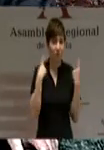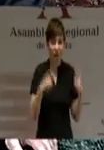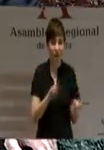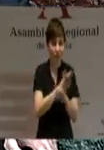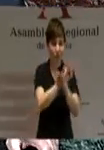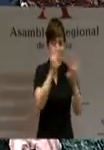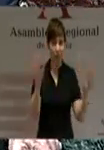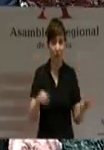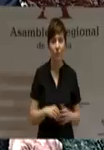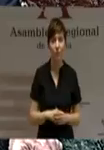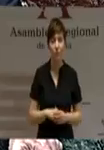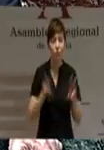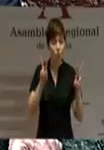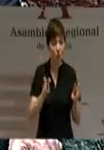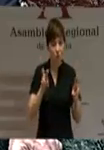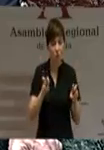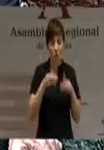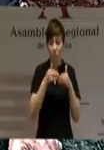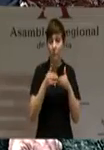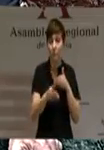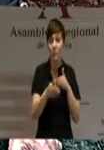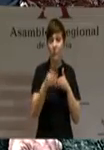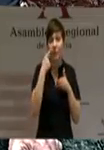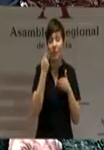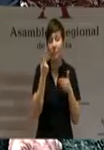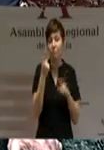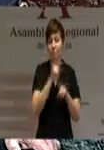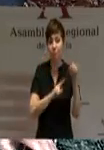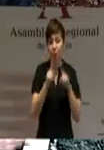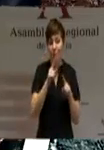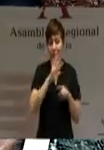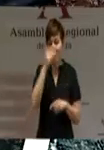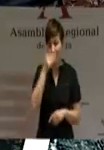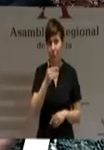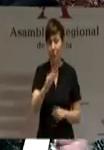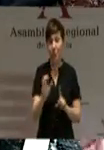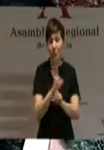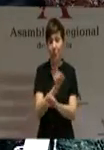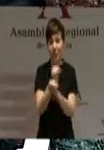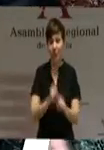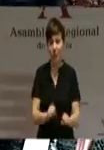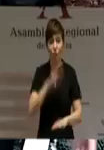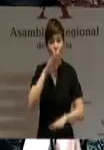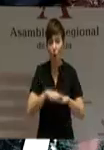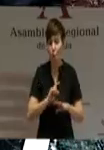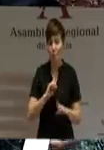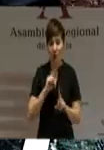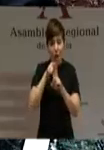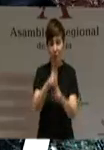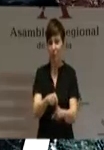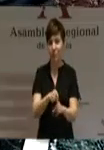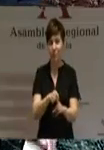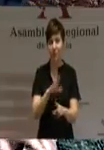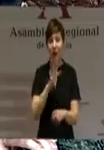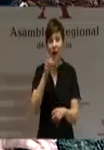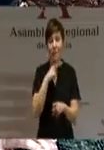claramente. El del nuevo es una quimera. Los objetivos del anterior no solo no se han cumplido, sino que además nos hemos alejado